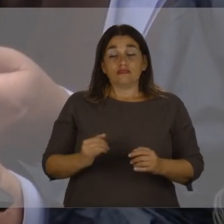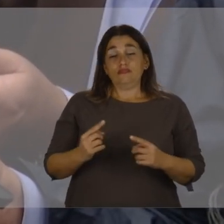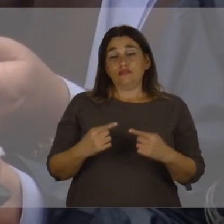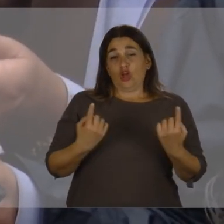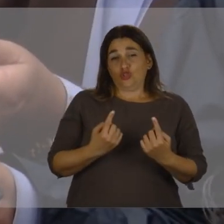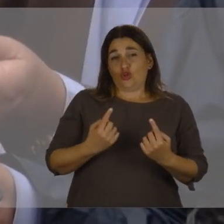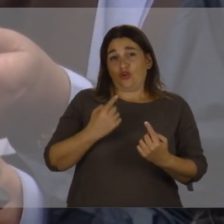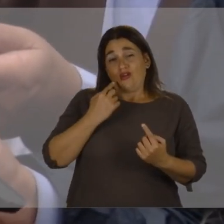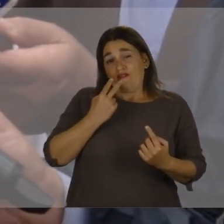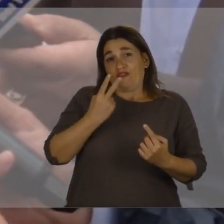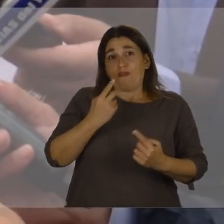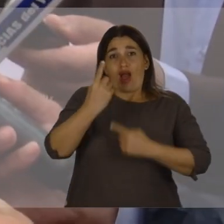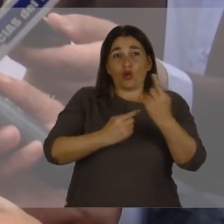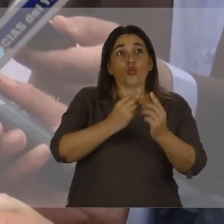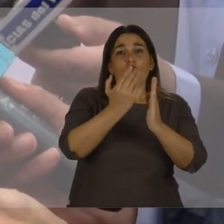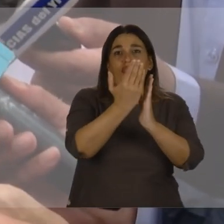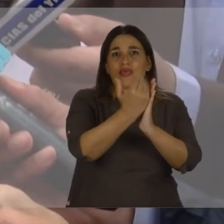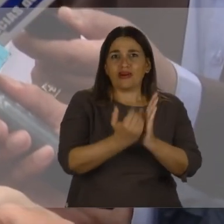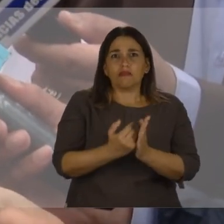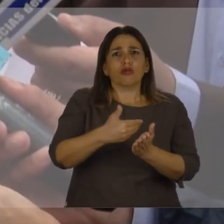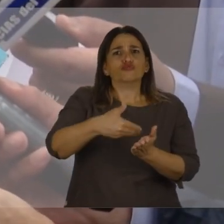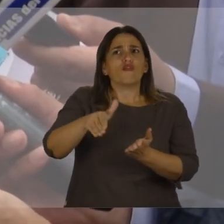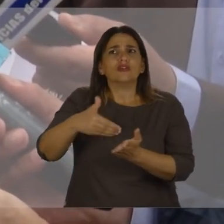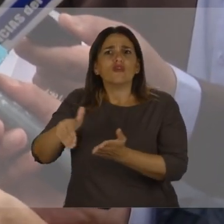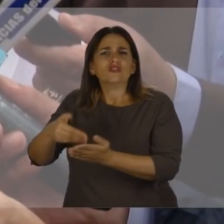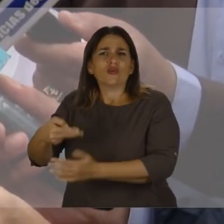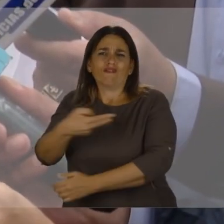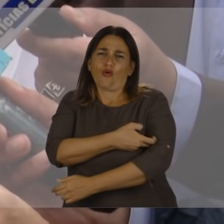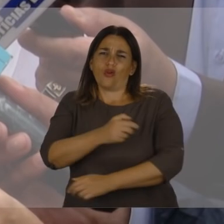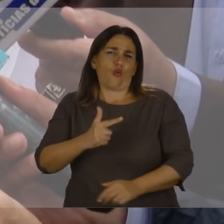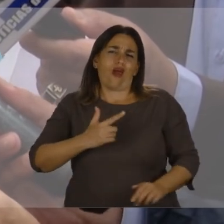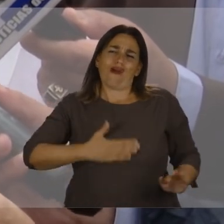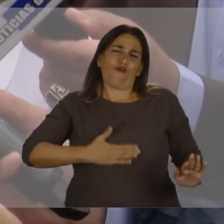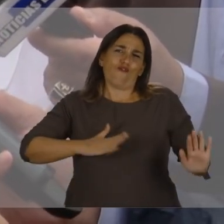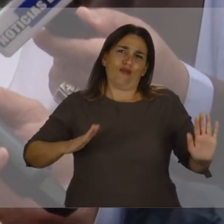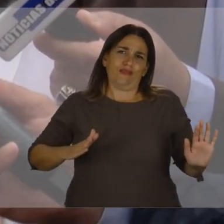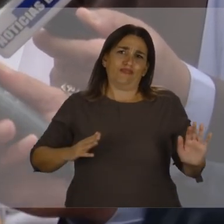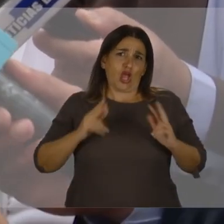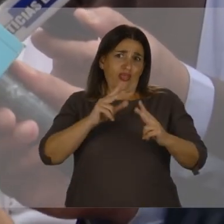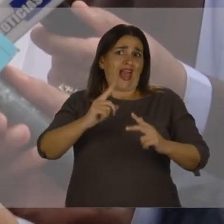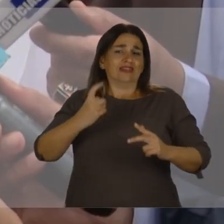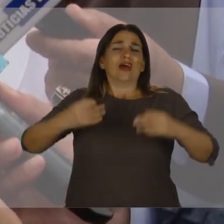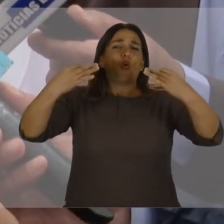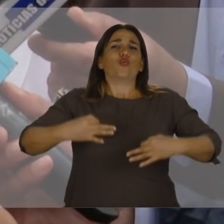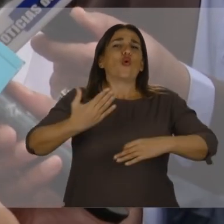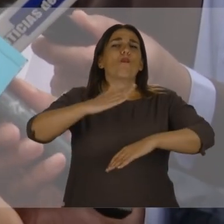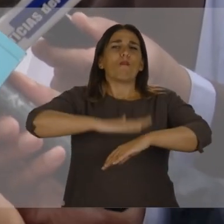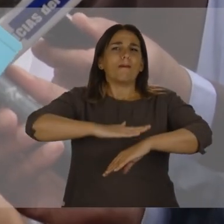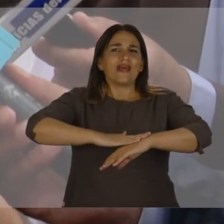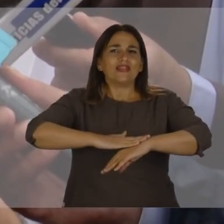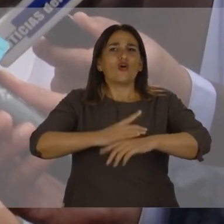Desde el momento que sobraron dosis en algunos departamentos, no estamos conformes. Yo decía ayer que en algún